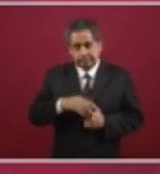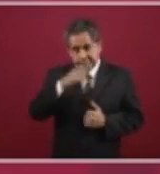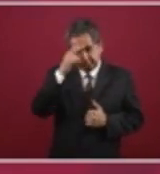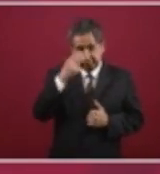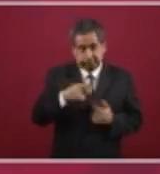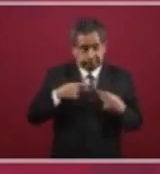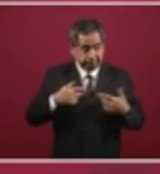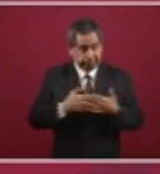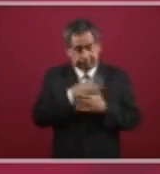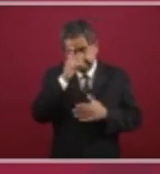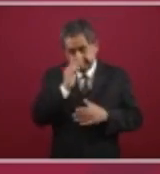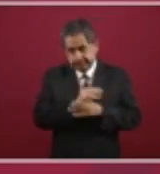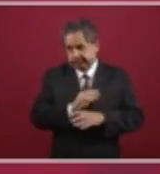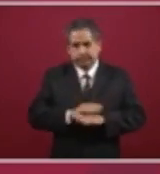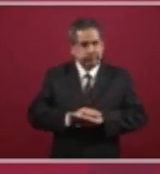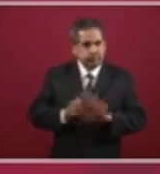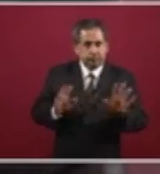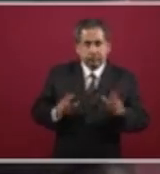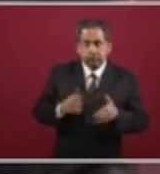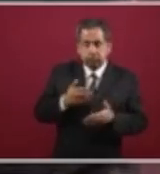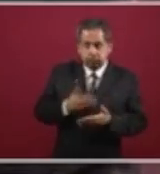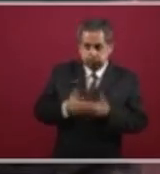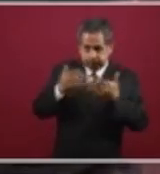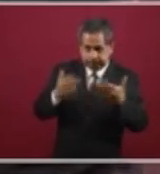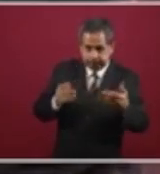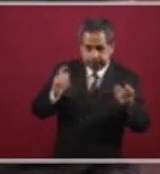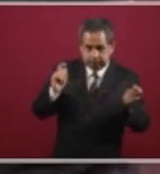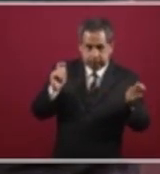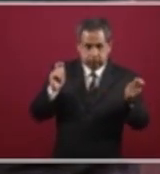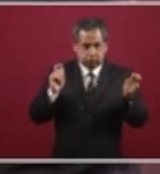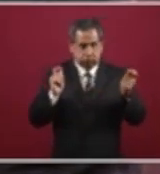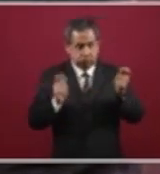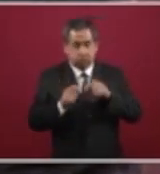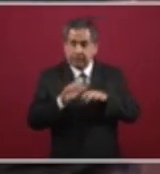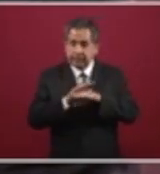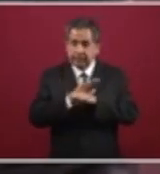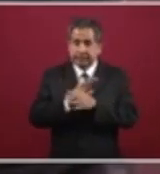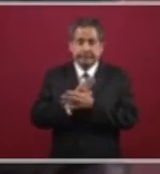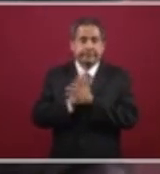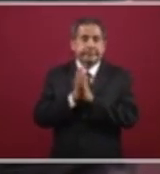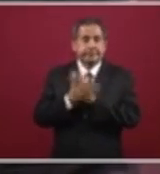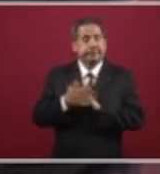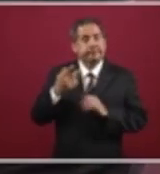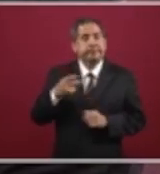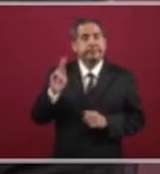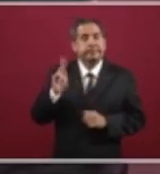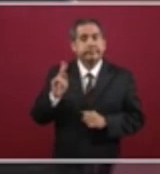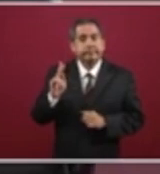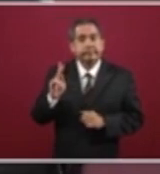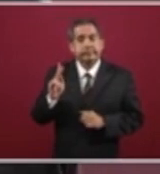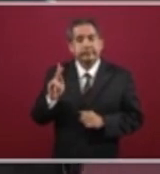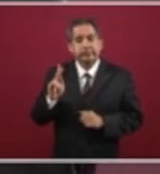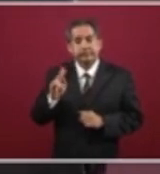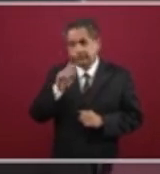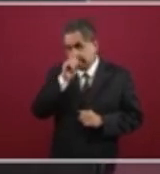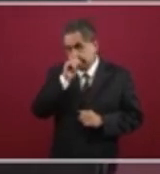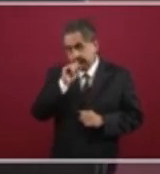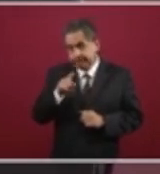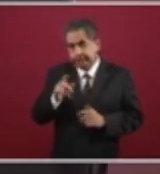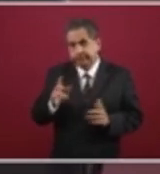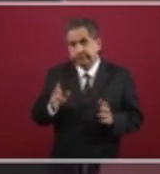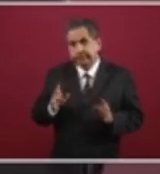mexicanos. Entonces, ahora las cosas están cambiando, pero nos queda